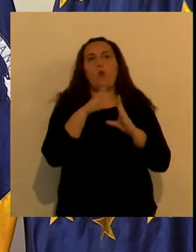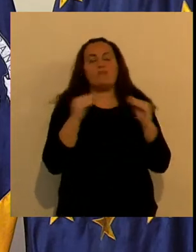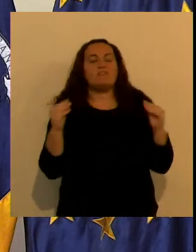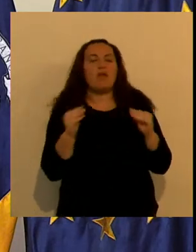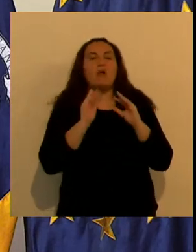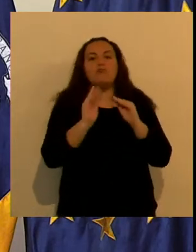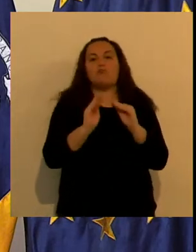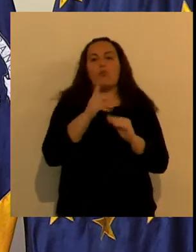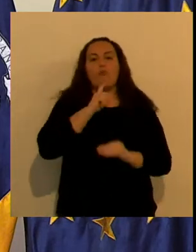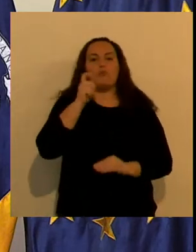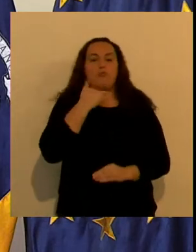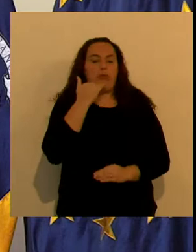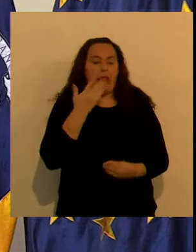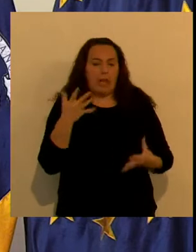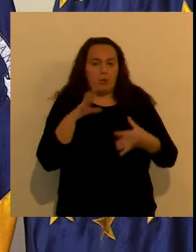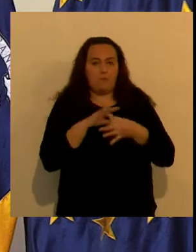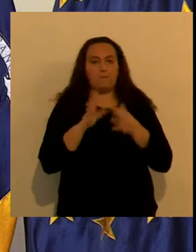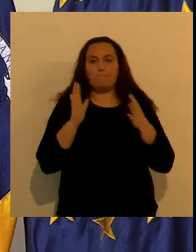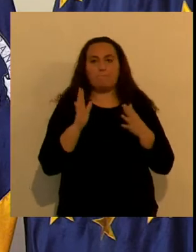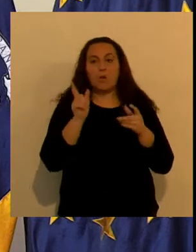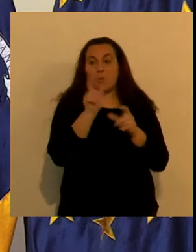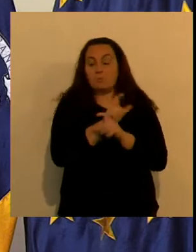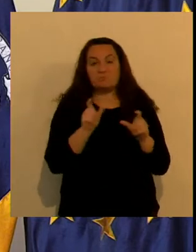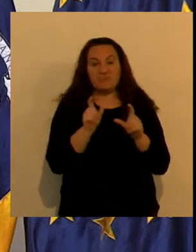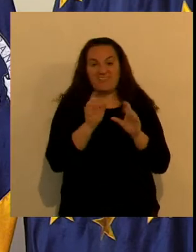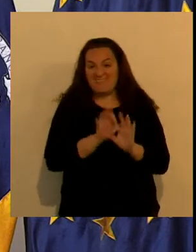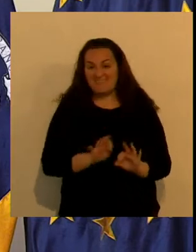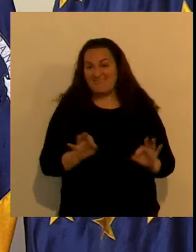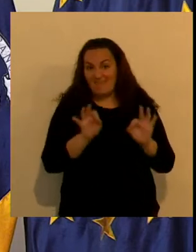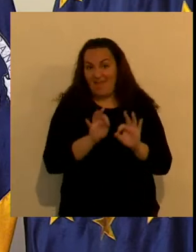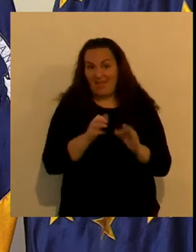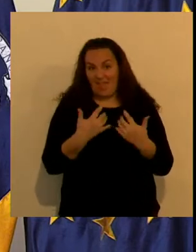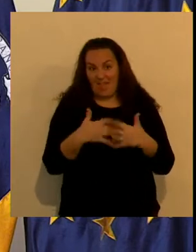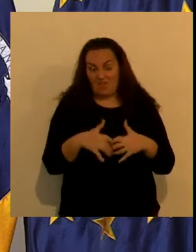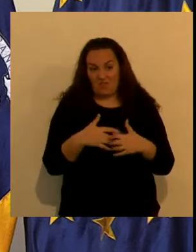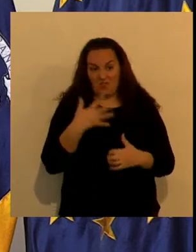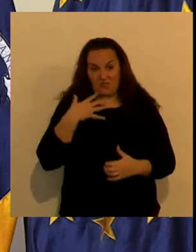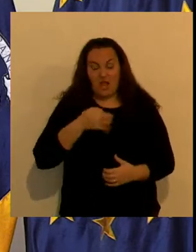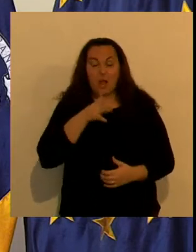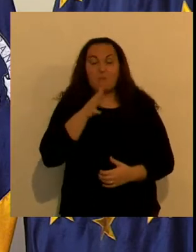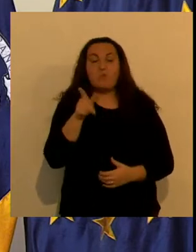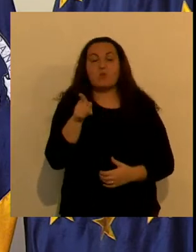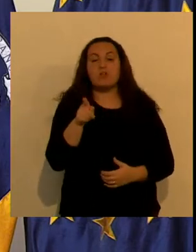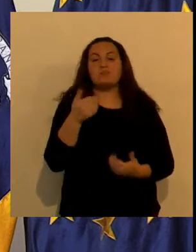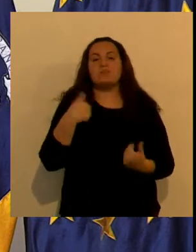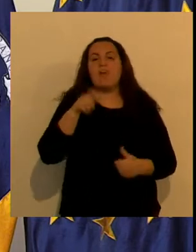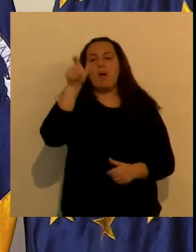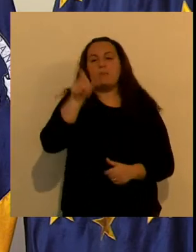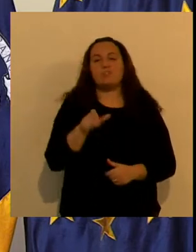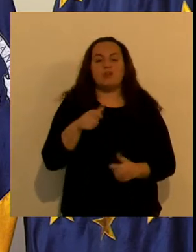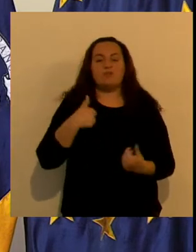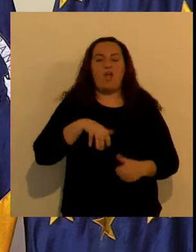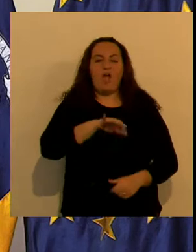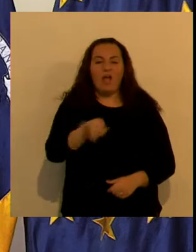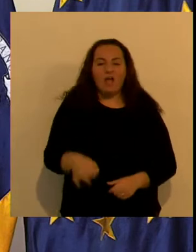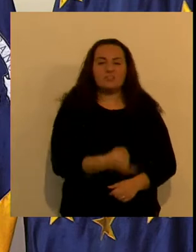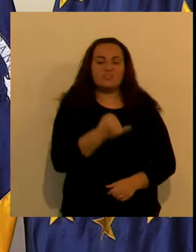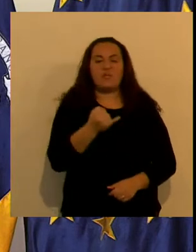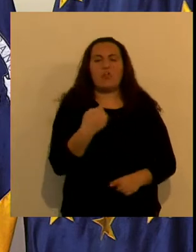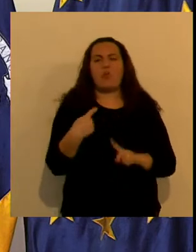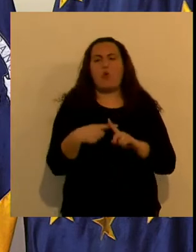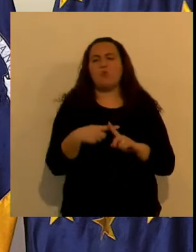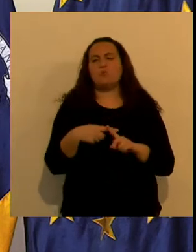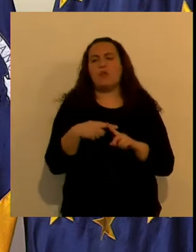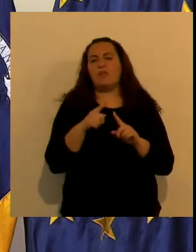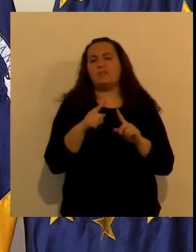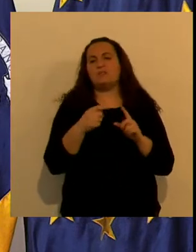sea, ¿no? Y ninguna de estas cosas ha funcionado porque Stephen estaba ya cansado de cosas muy rutinarias,